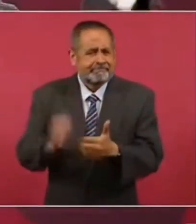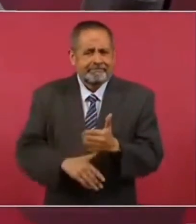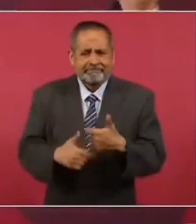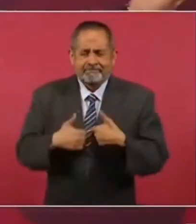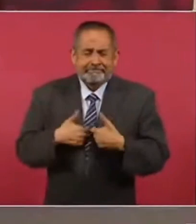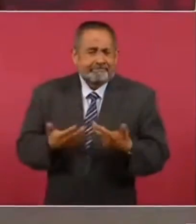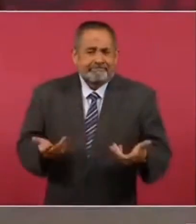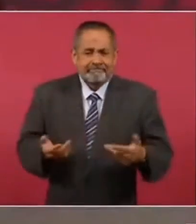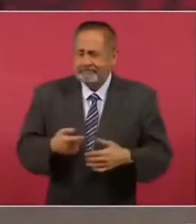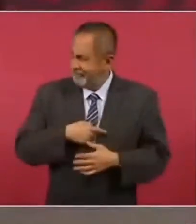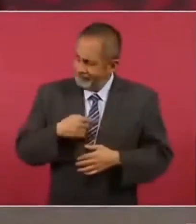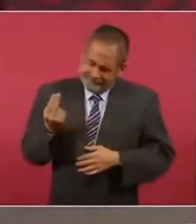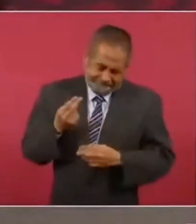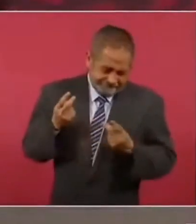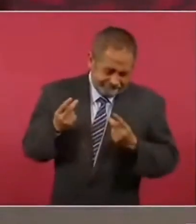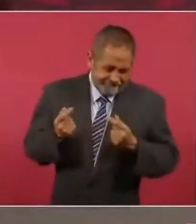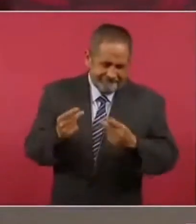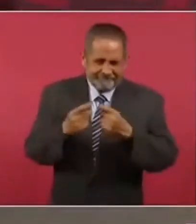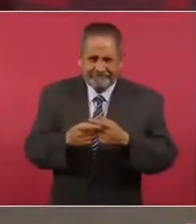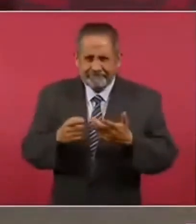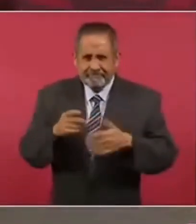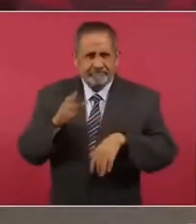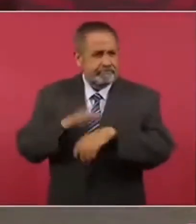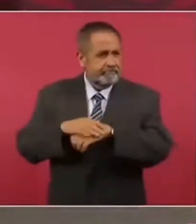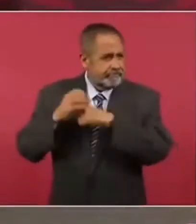y necesitamos consolidar